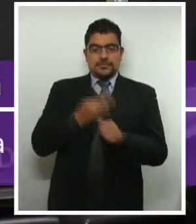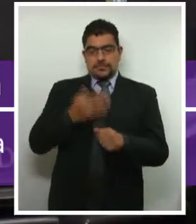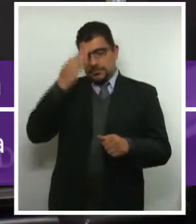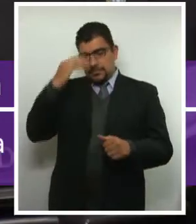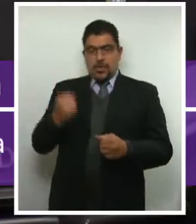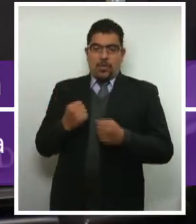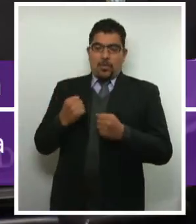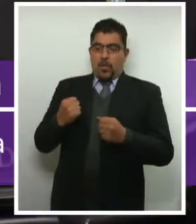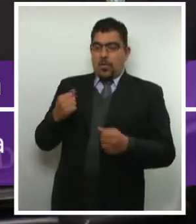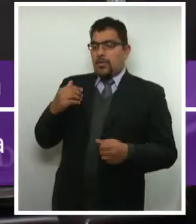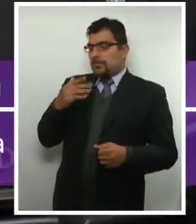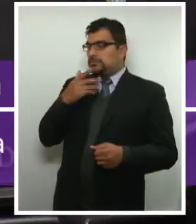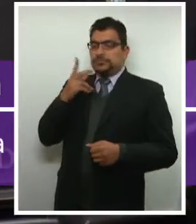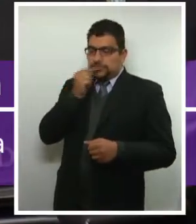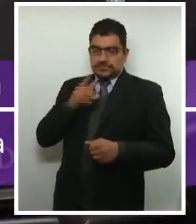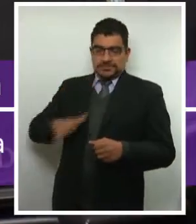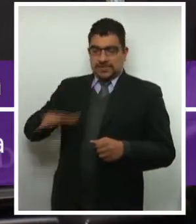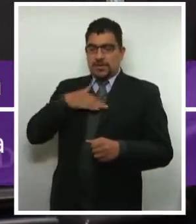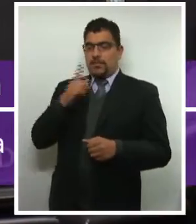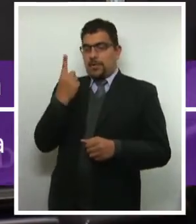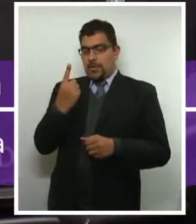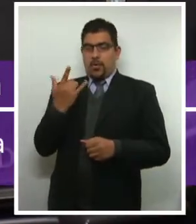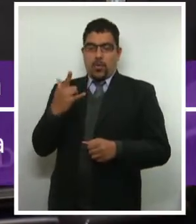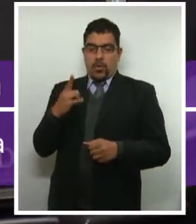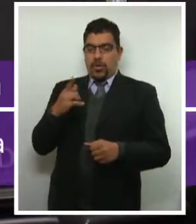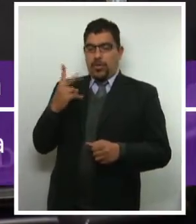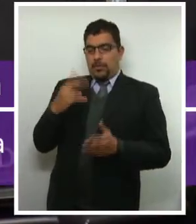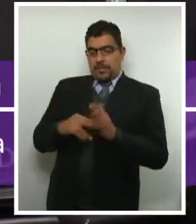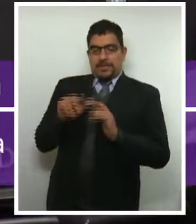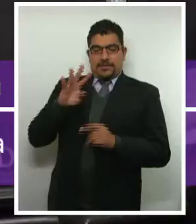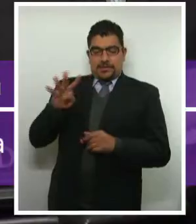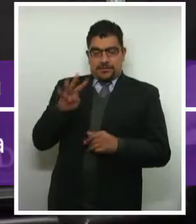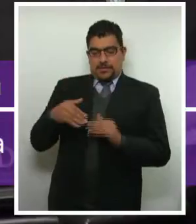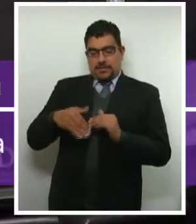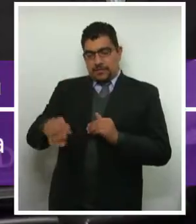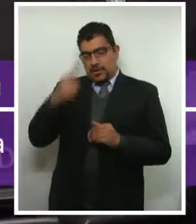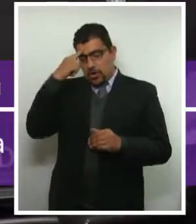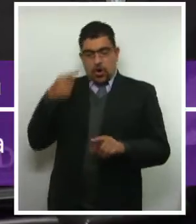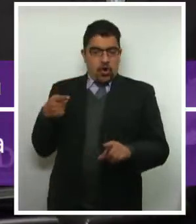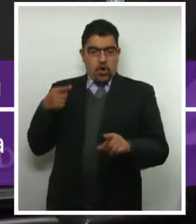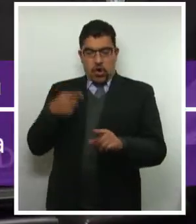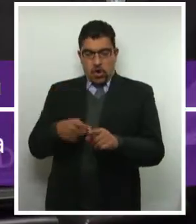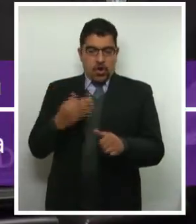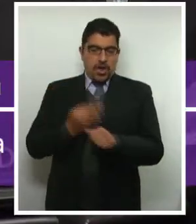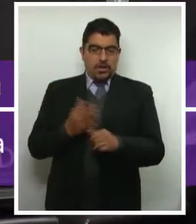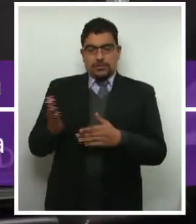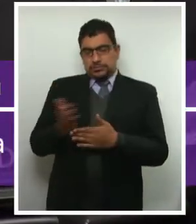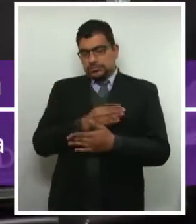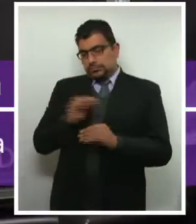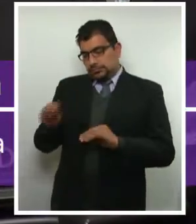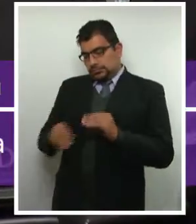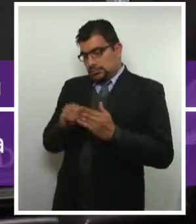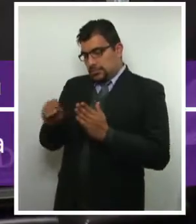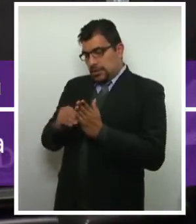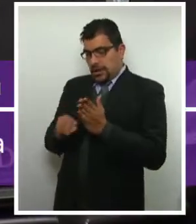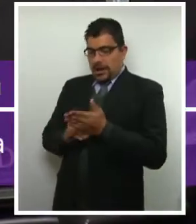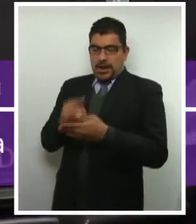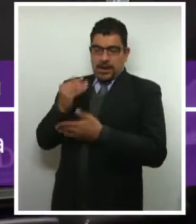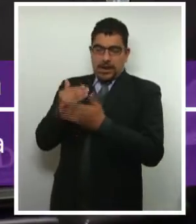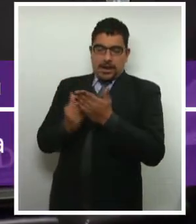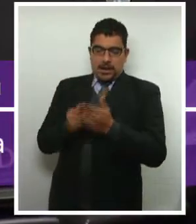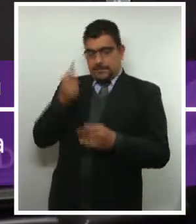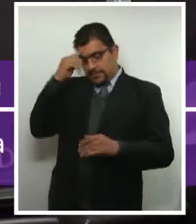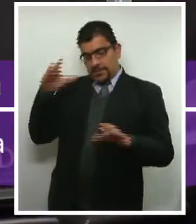Poder Judicial el 1 de junio de 2019, con excepción de las disposiciones relativas